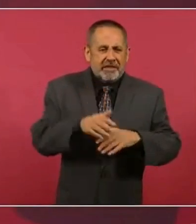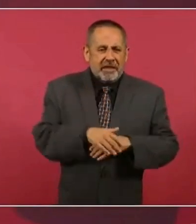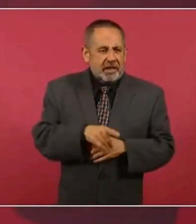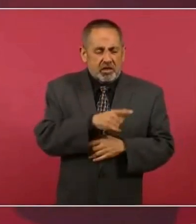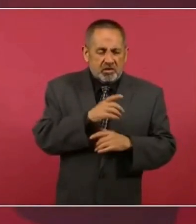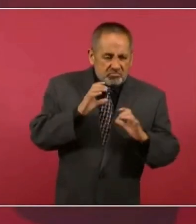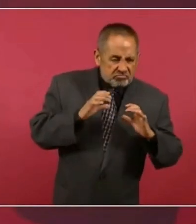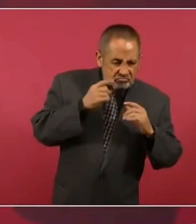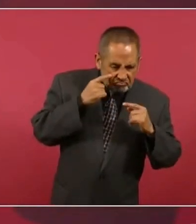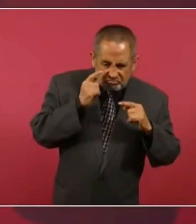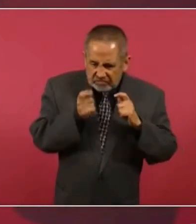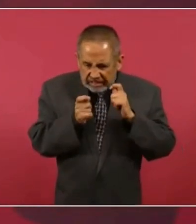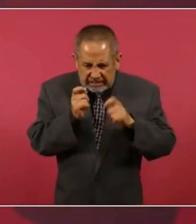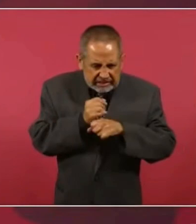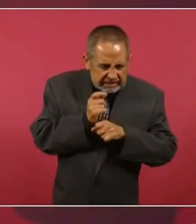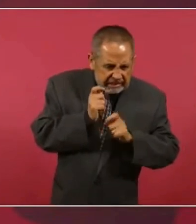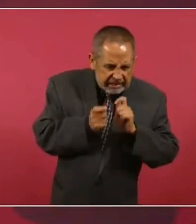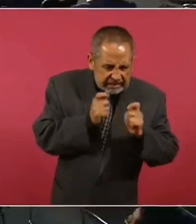tienen cuidado